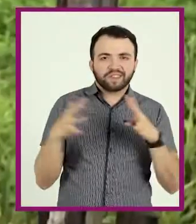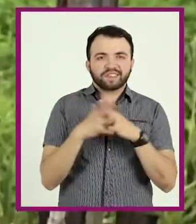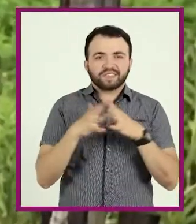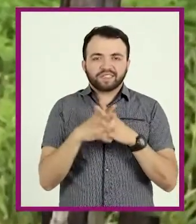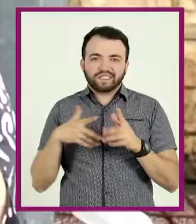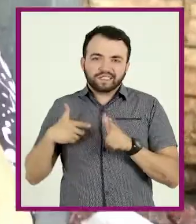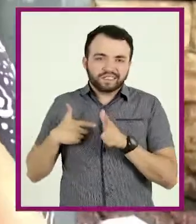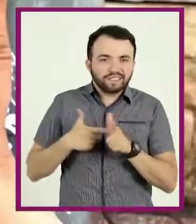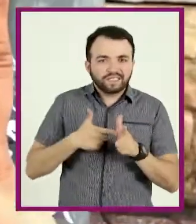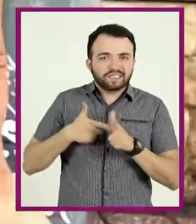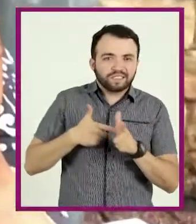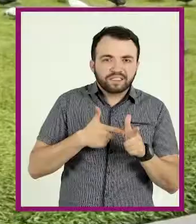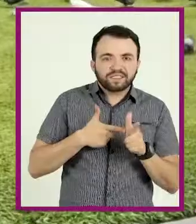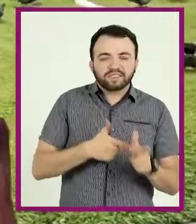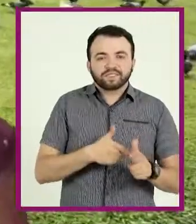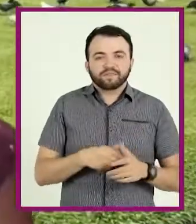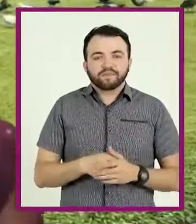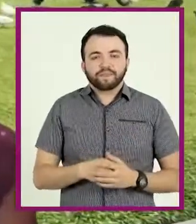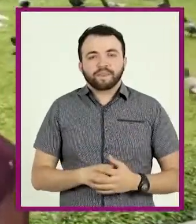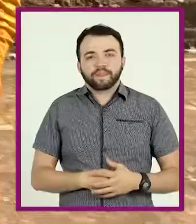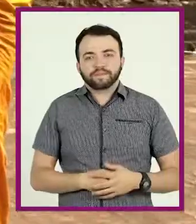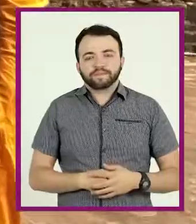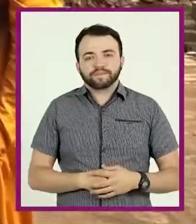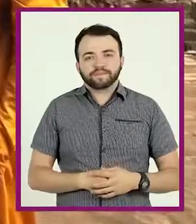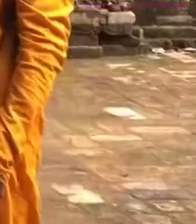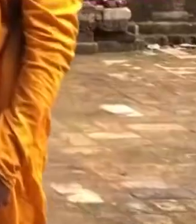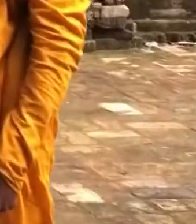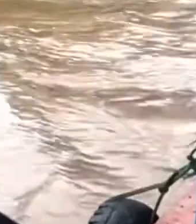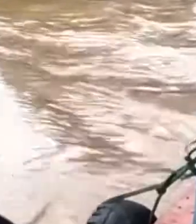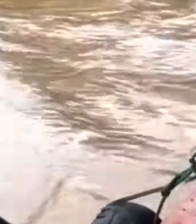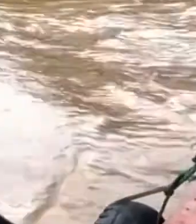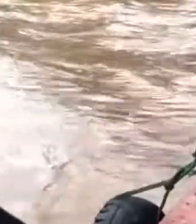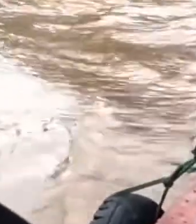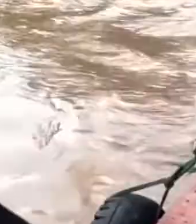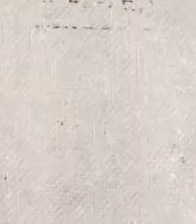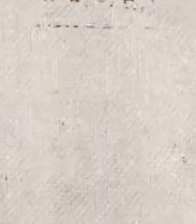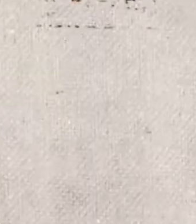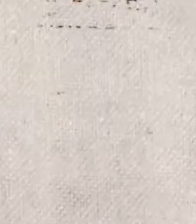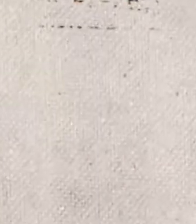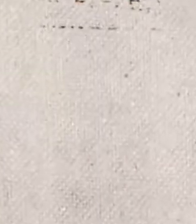patriotismo y resistencia ante la adversidad.